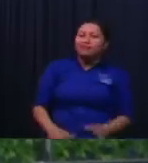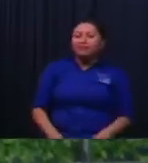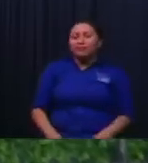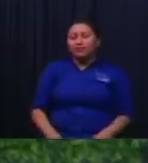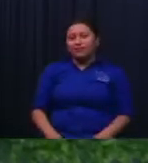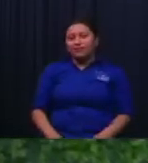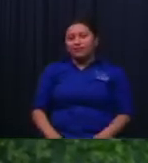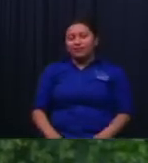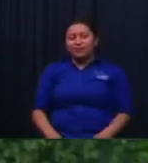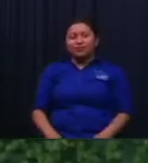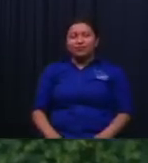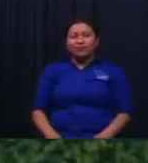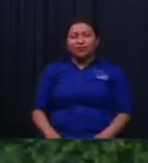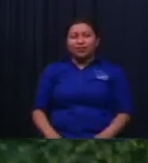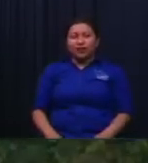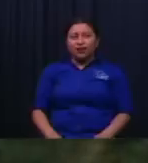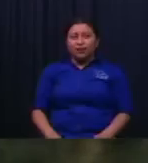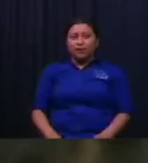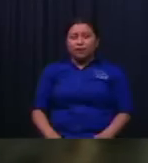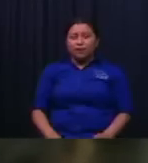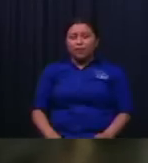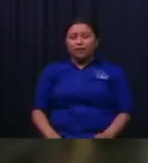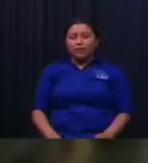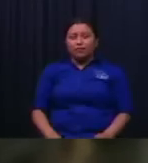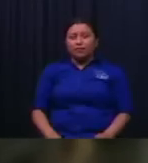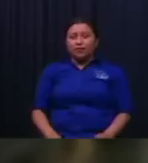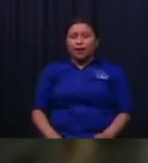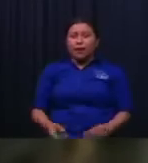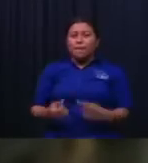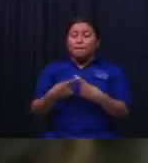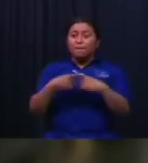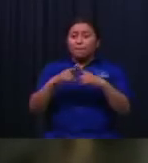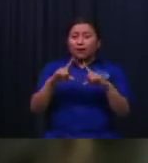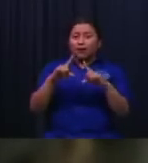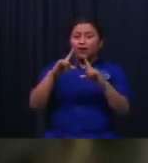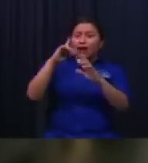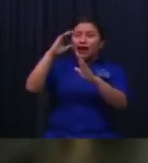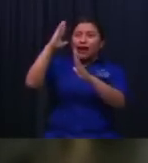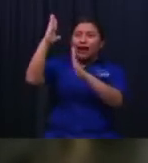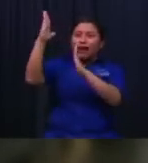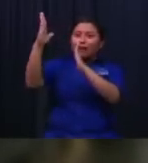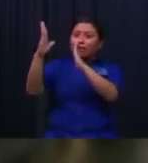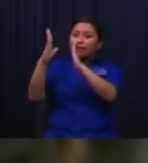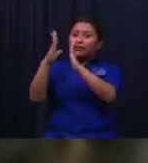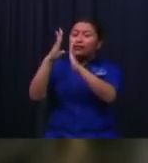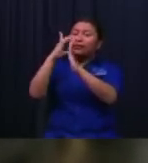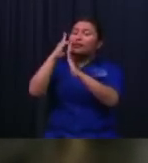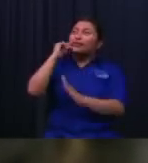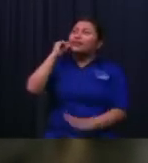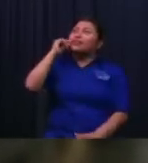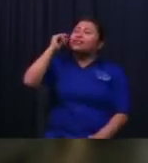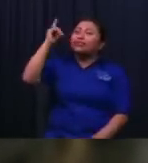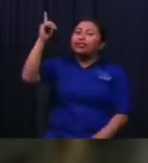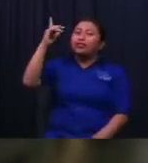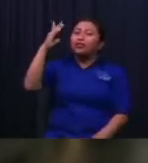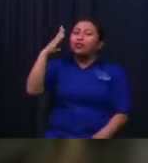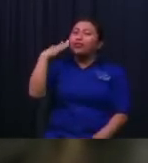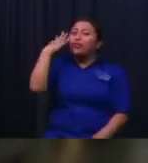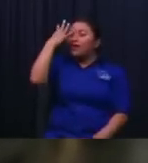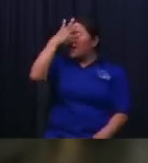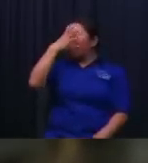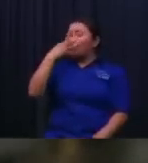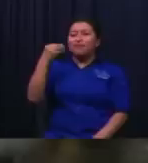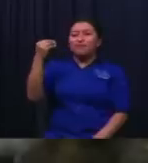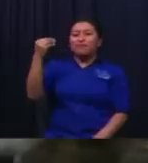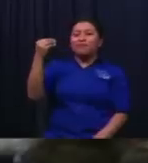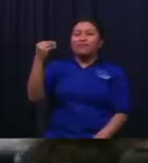¿verdad? Pero dice que la presencia del Señor hermosea el rostro. ¿Qué quiere decir